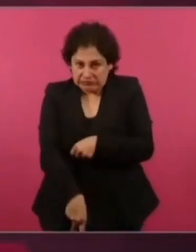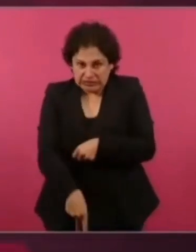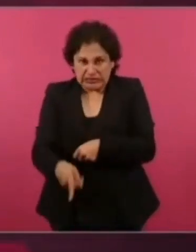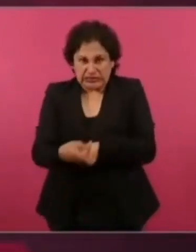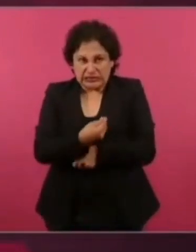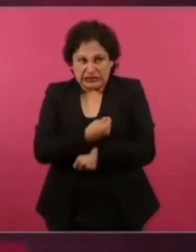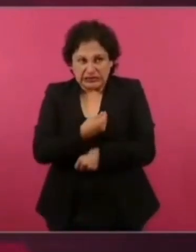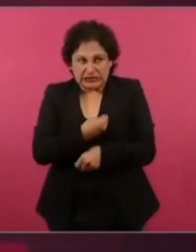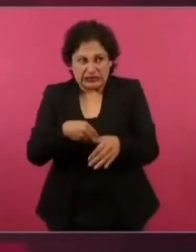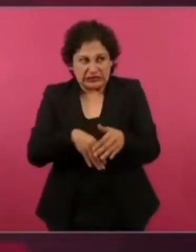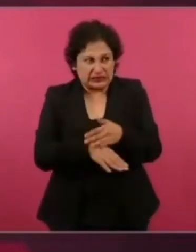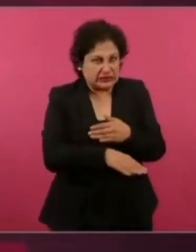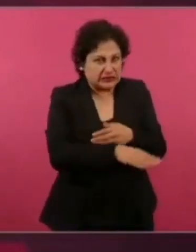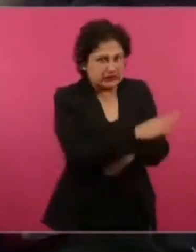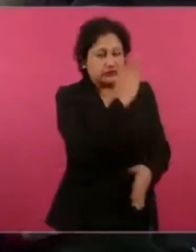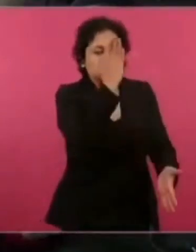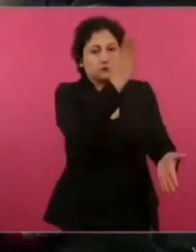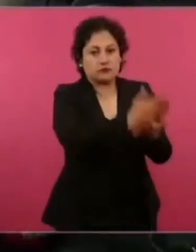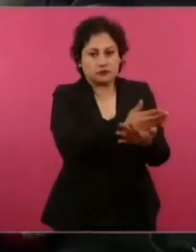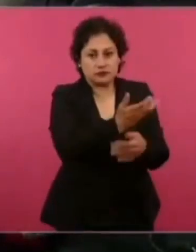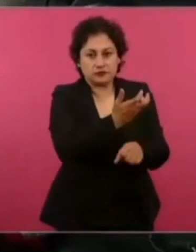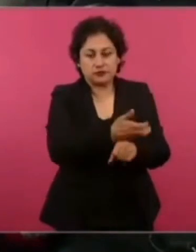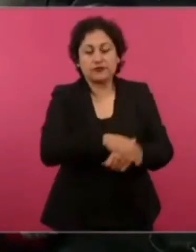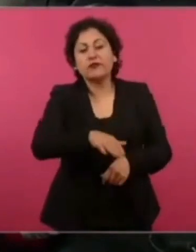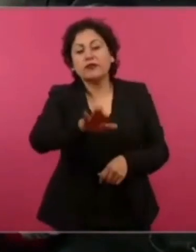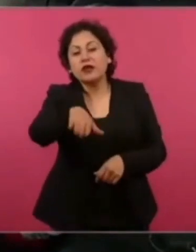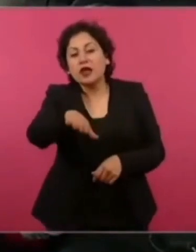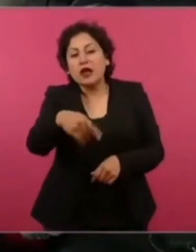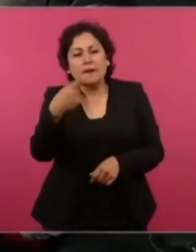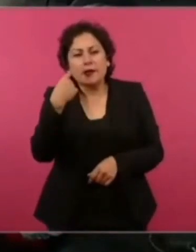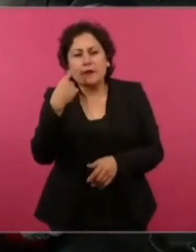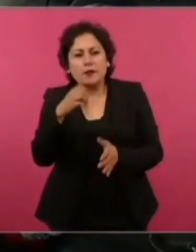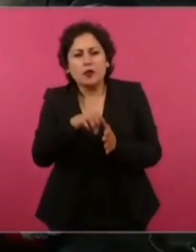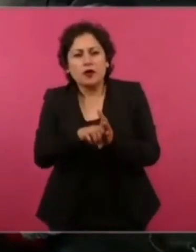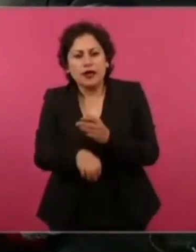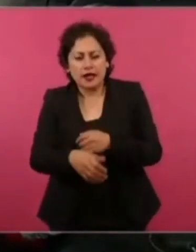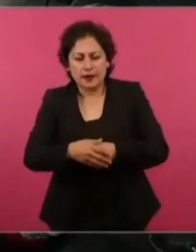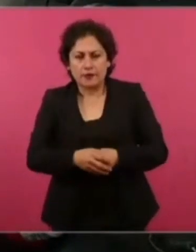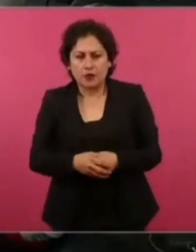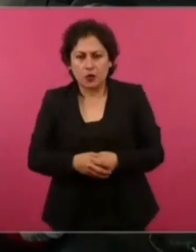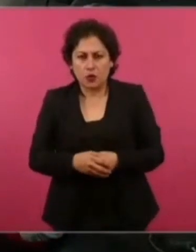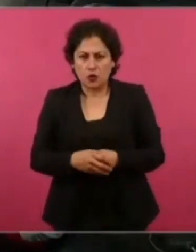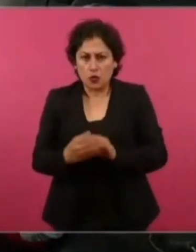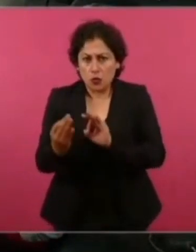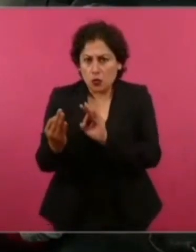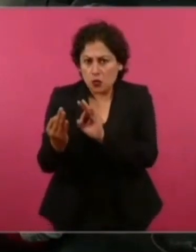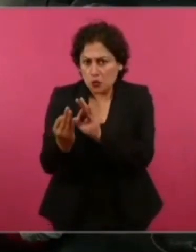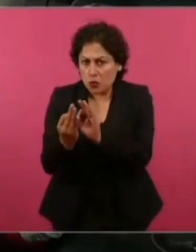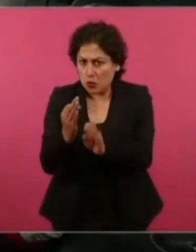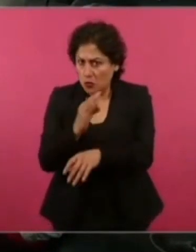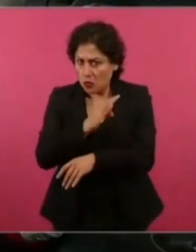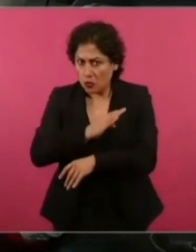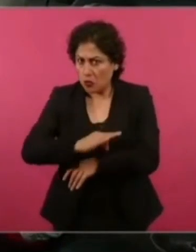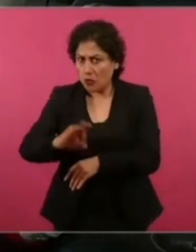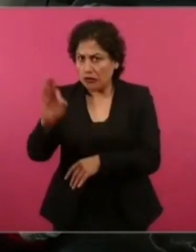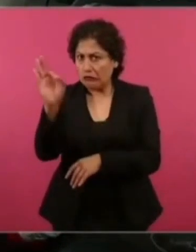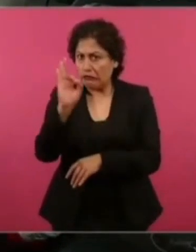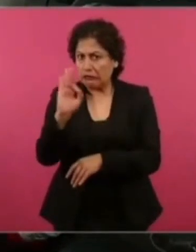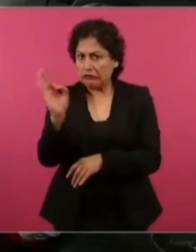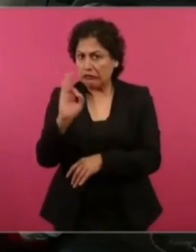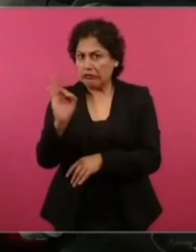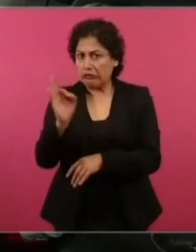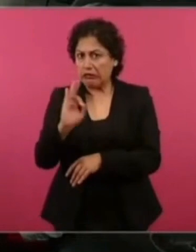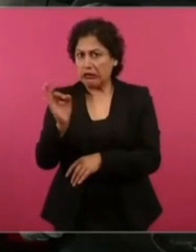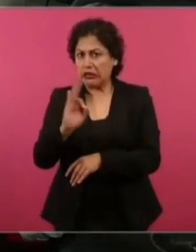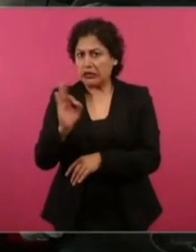¿Y la cifra de 300,000 no se ha visto rebasada, presidente? O sea, que pudiera verse en el mediano plazo un aumento en la posibilidad de